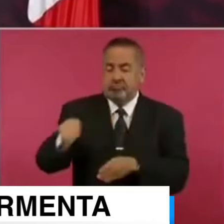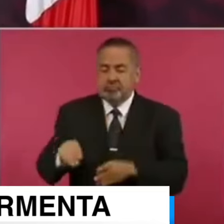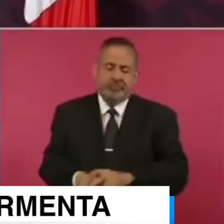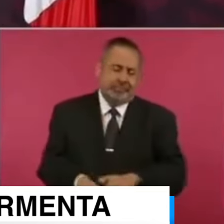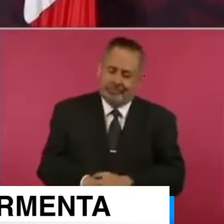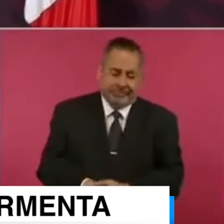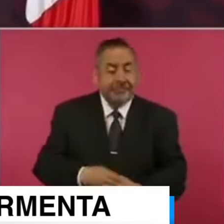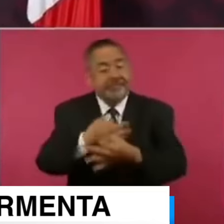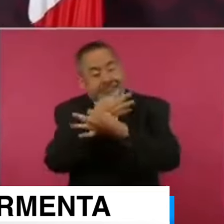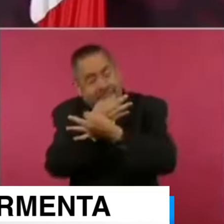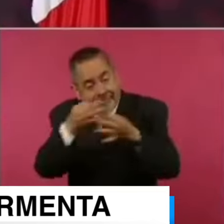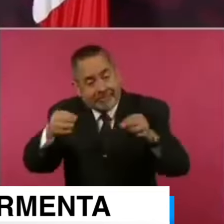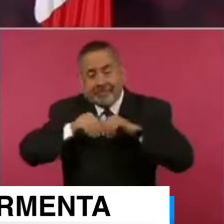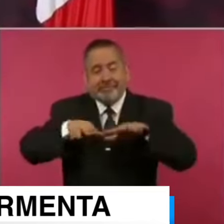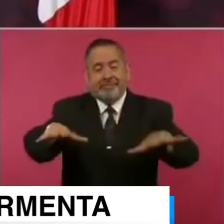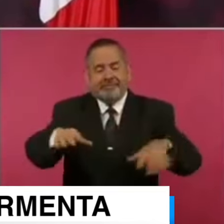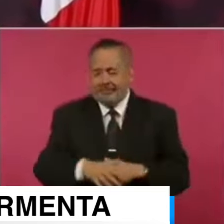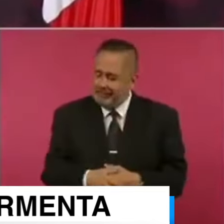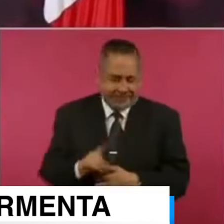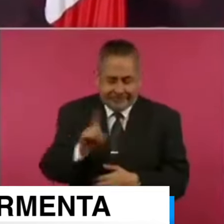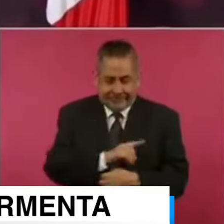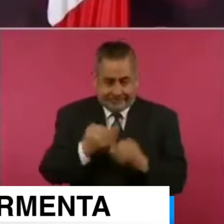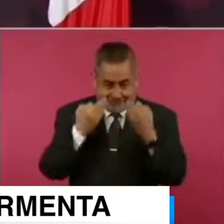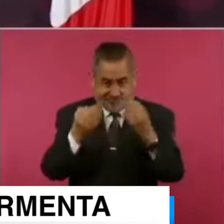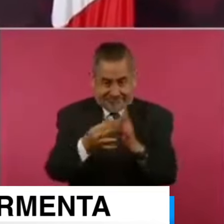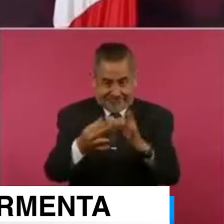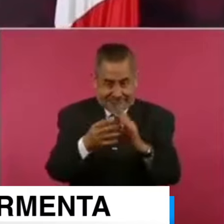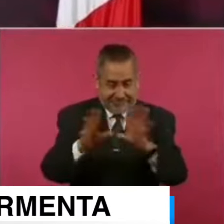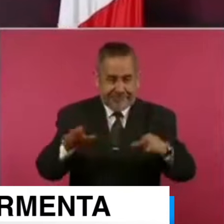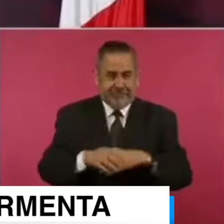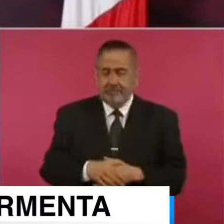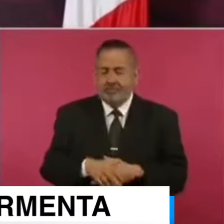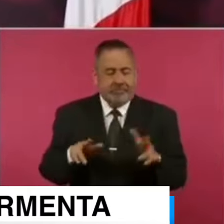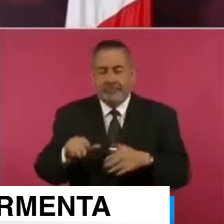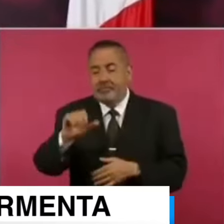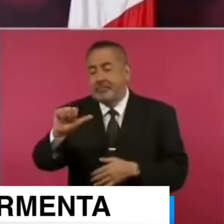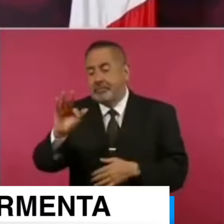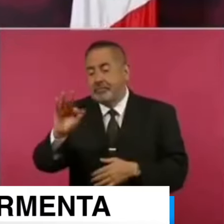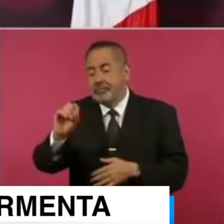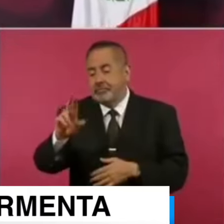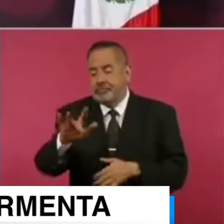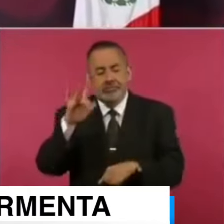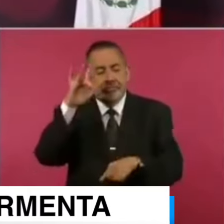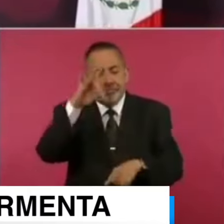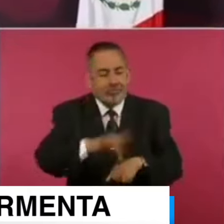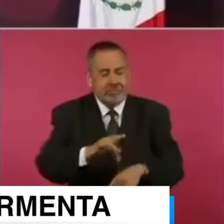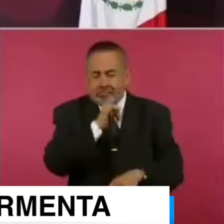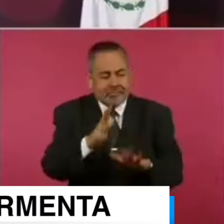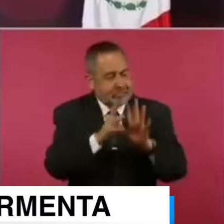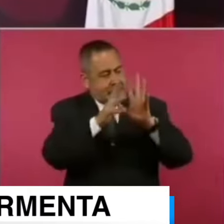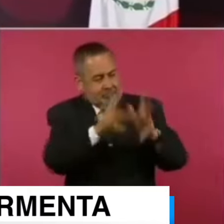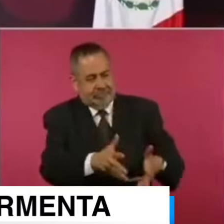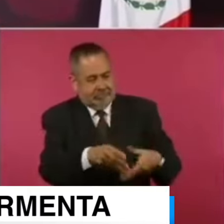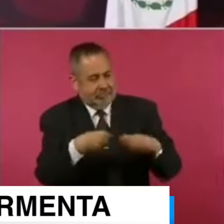quieren tener una pensión. Ese es el otro caso de lo que puede ser, y por eso no han solicitado su Afore. Entonces,